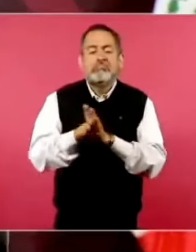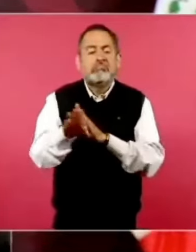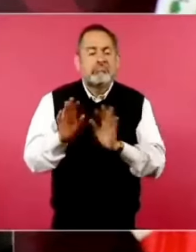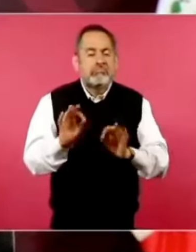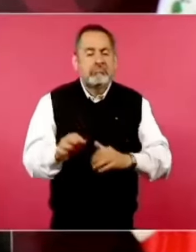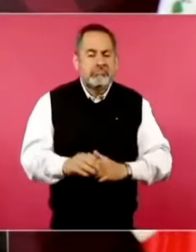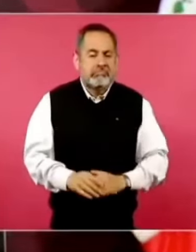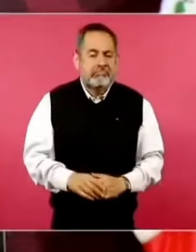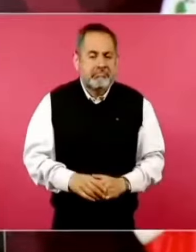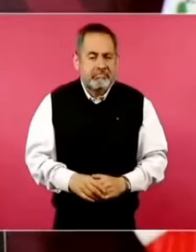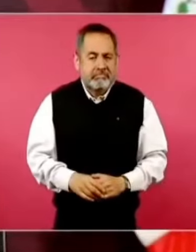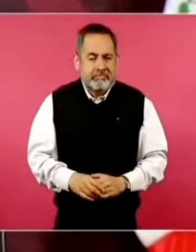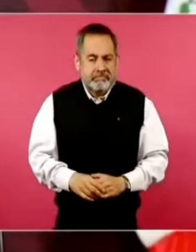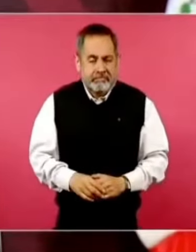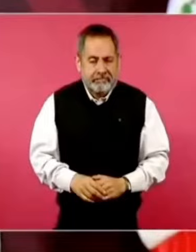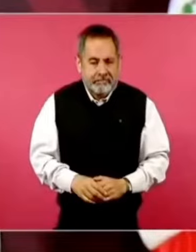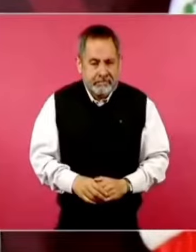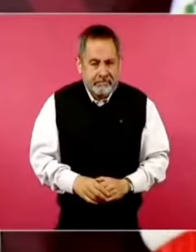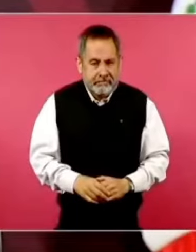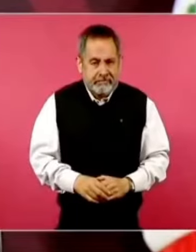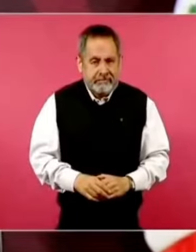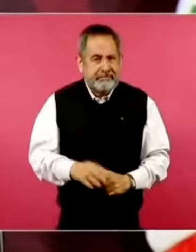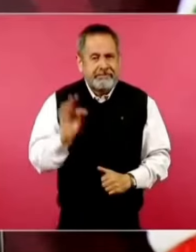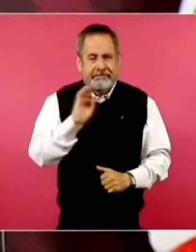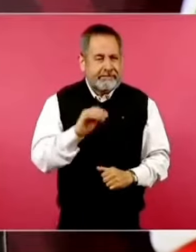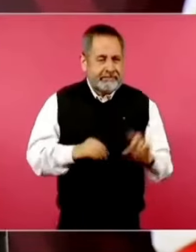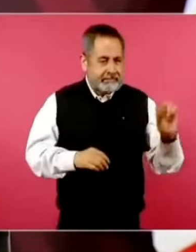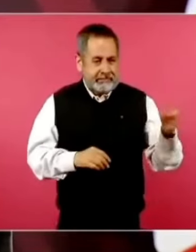en la paridad,